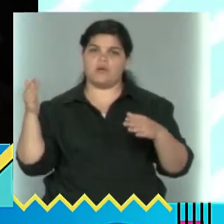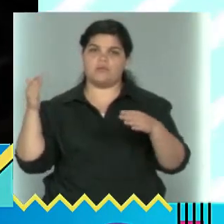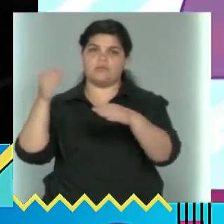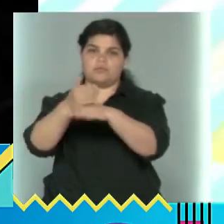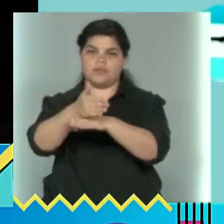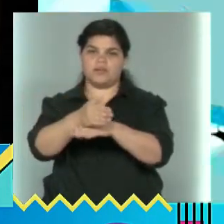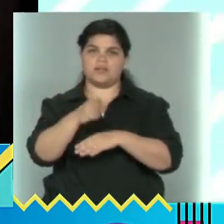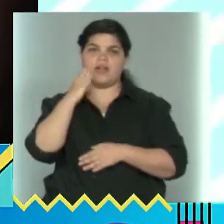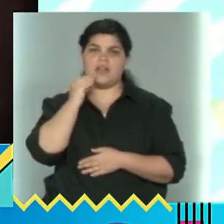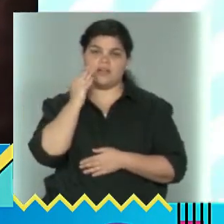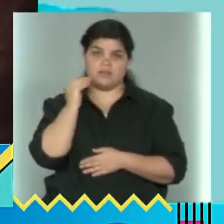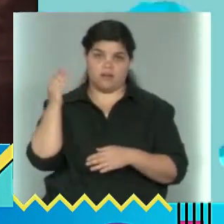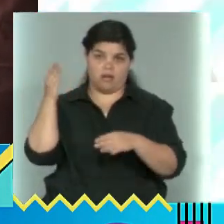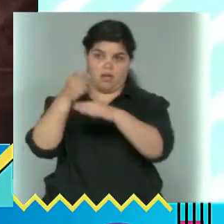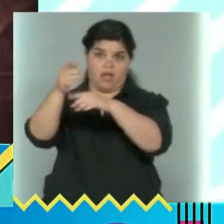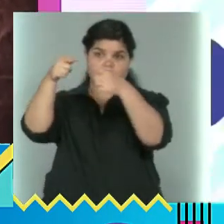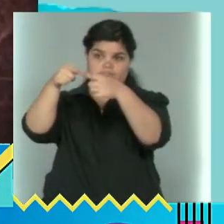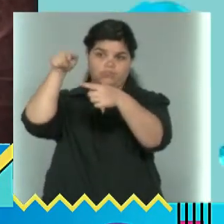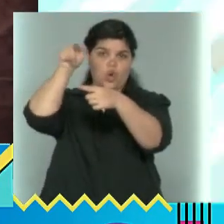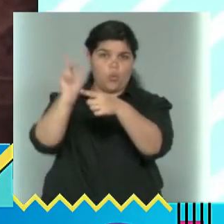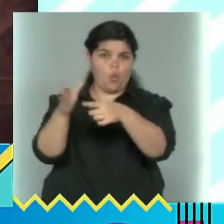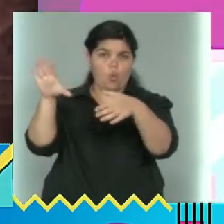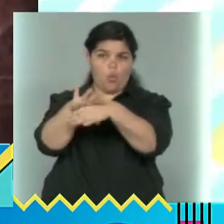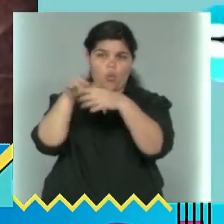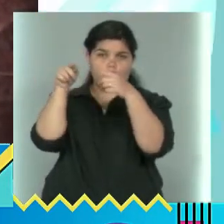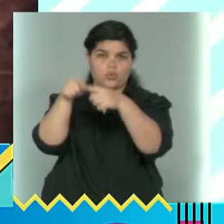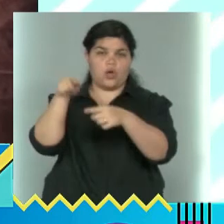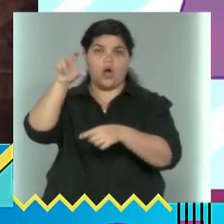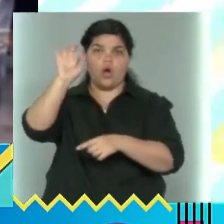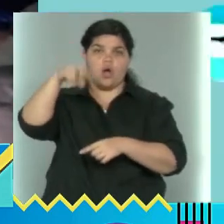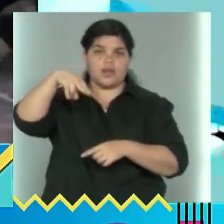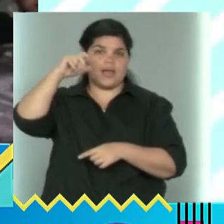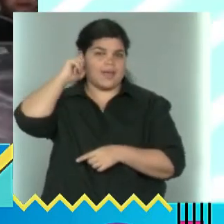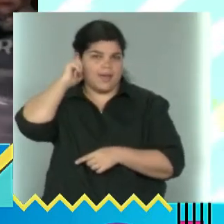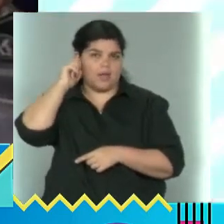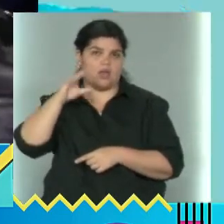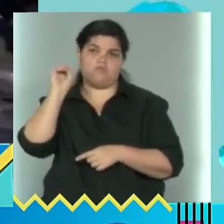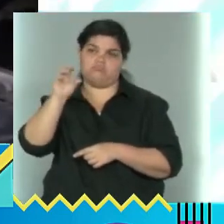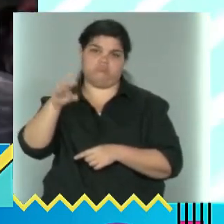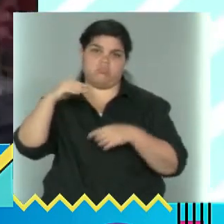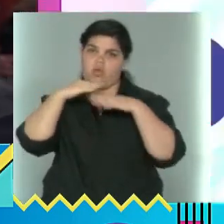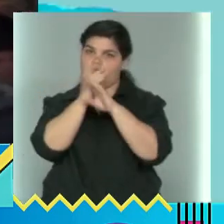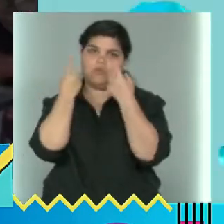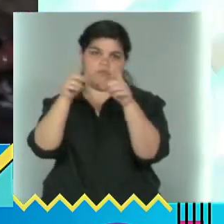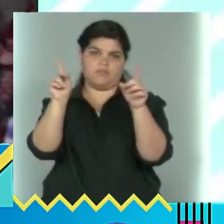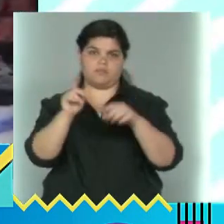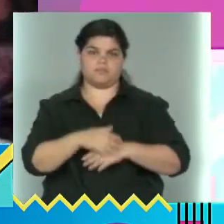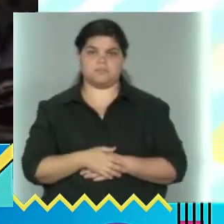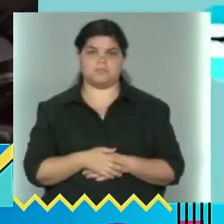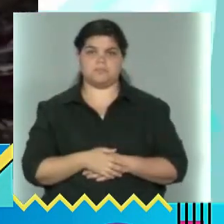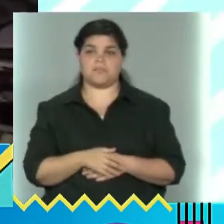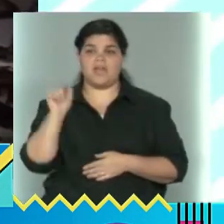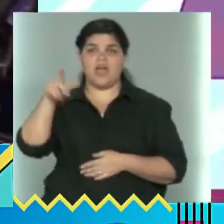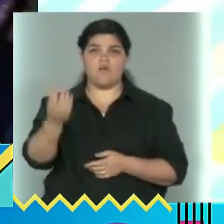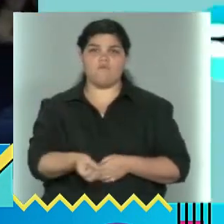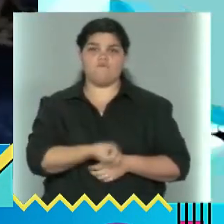Inglaterra. Bien. Y la ONG se llamaba Care for Calais y reunía voluntarios de